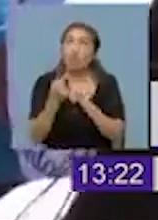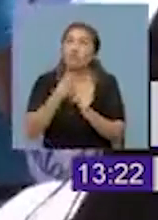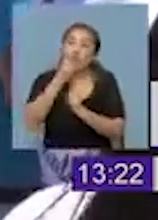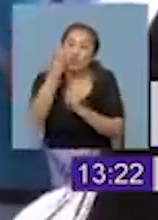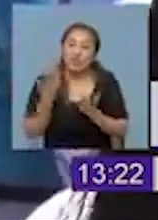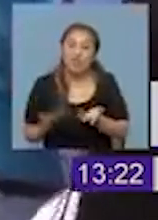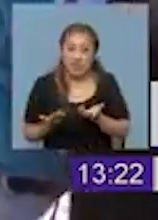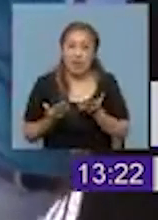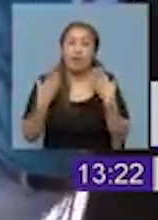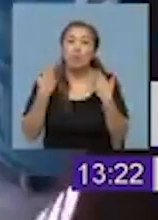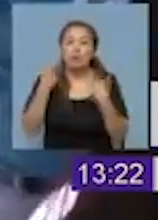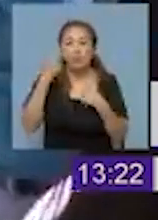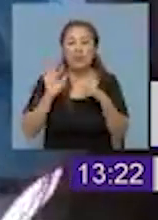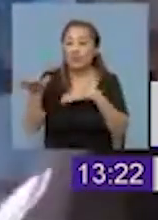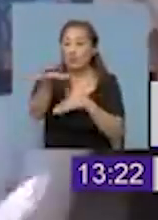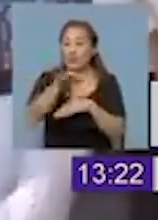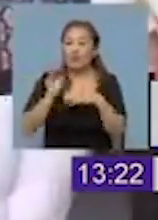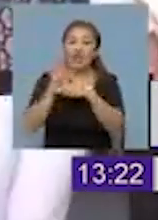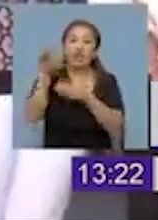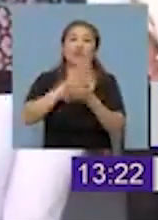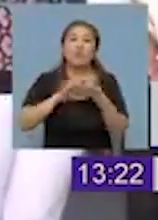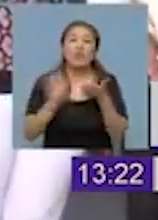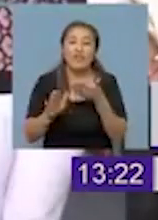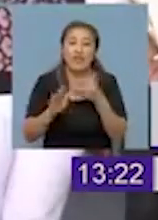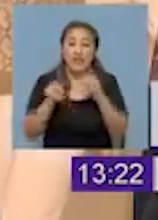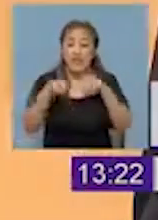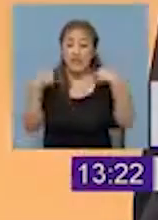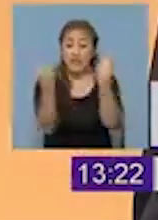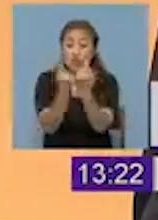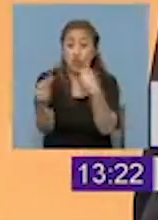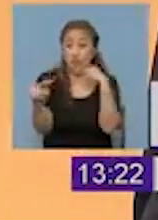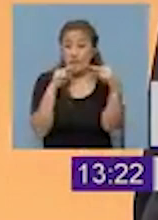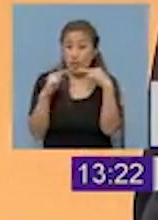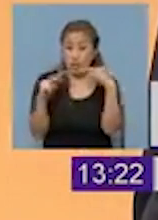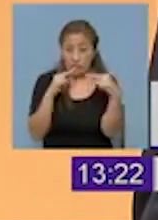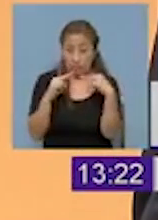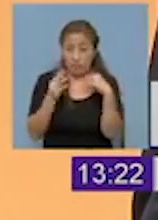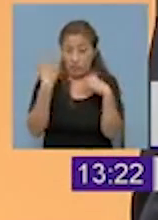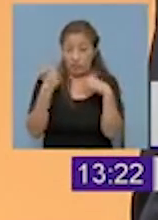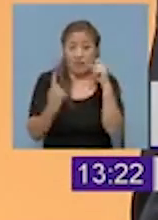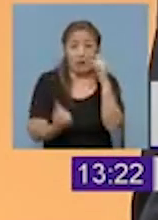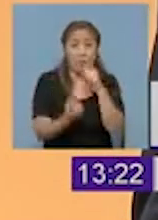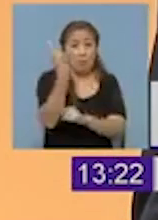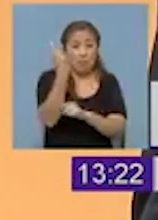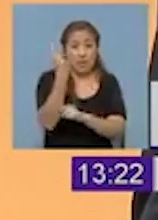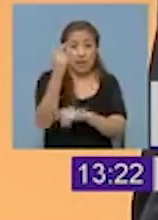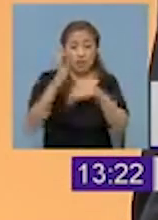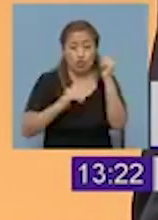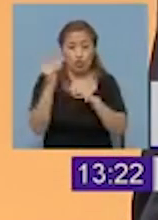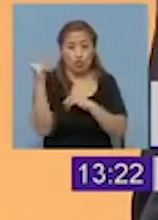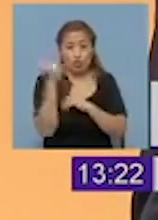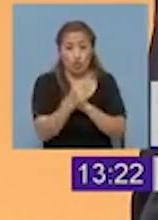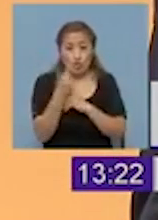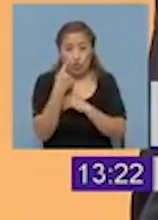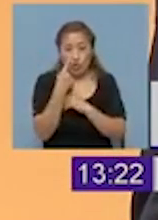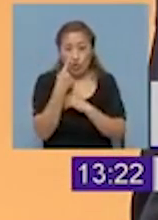que vamos a poder ver un volcán nuevo el comedor que ayer éste hemos entregado que ha sido una de las primeras obras que iniciamos y en esto